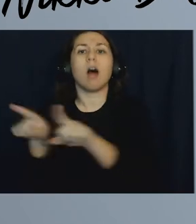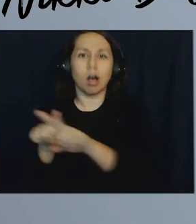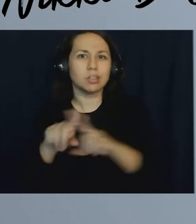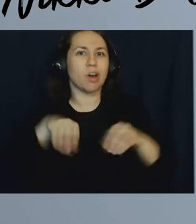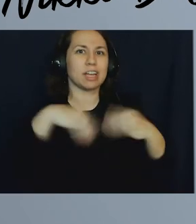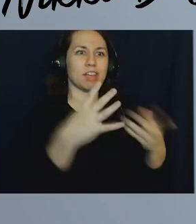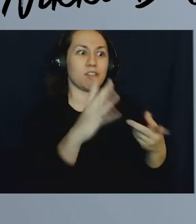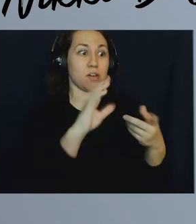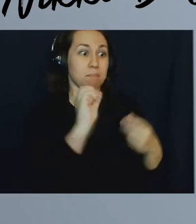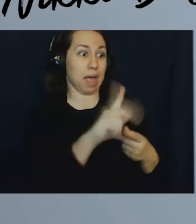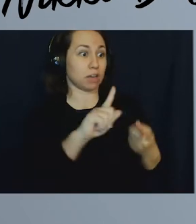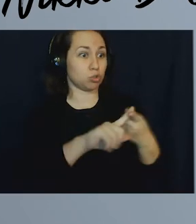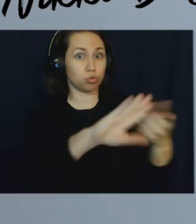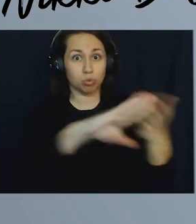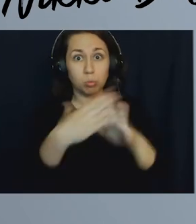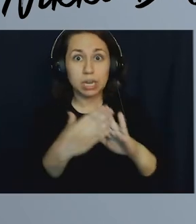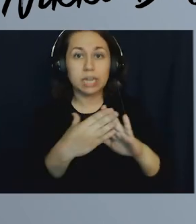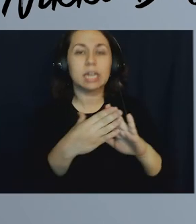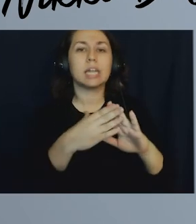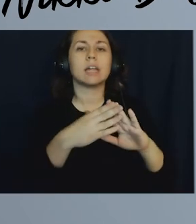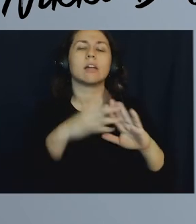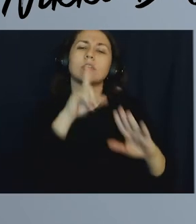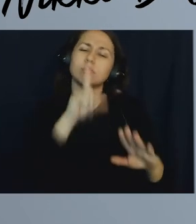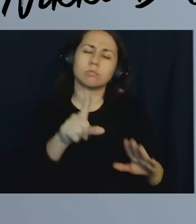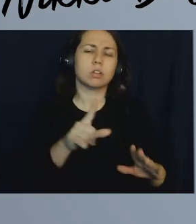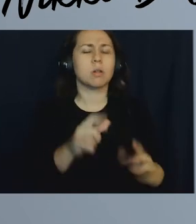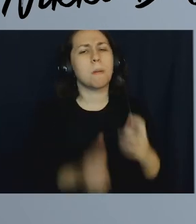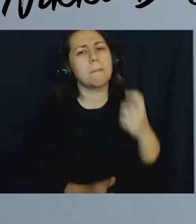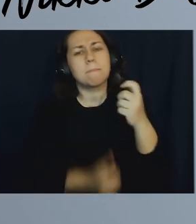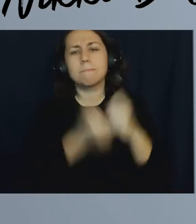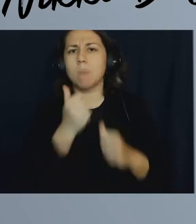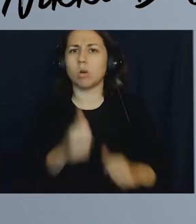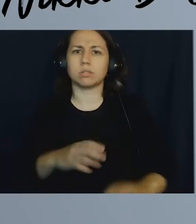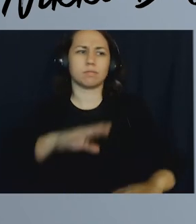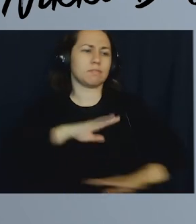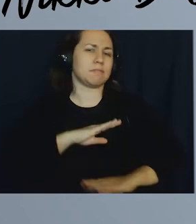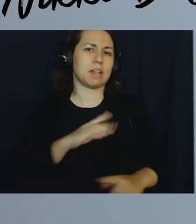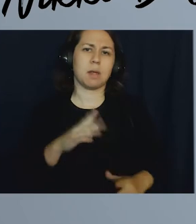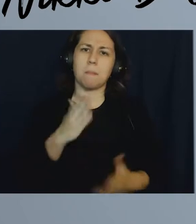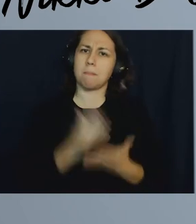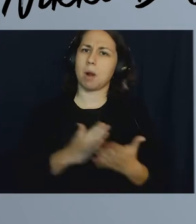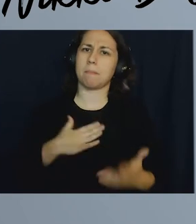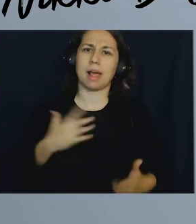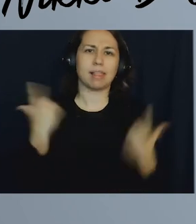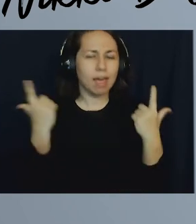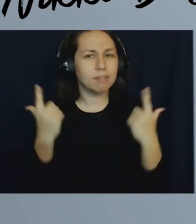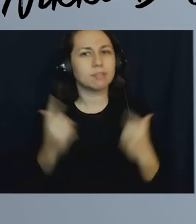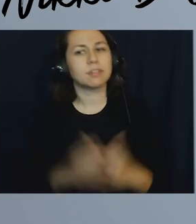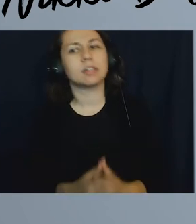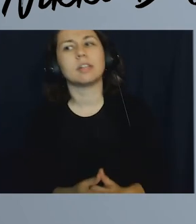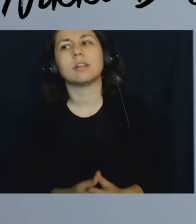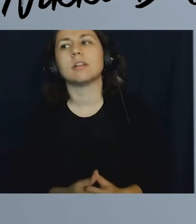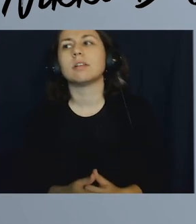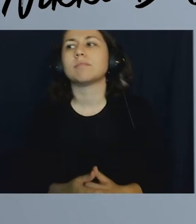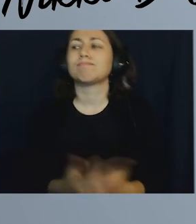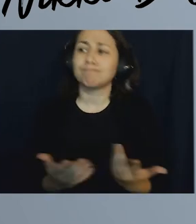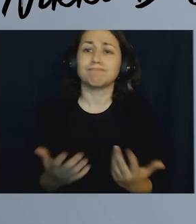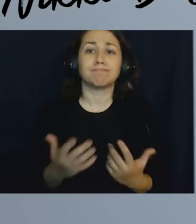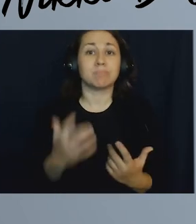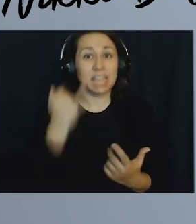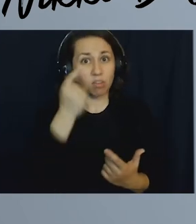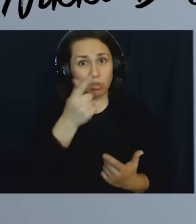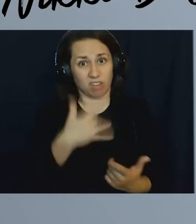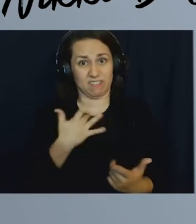Y si sientes tristeza, si estás en un lugar oscuro, deprimido, molesto, ansioso, no hay nada como el servicio